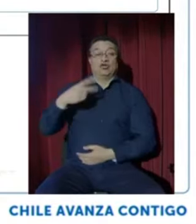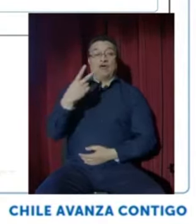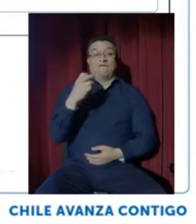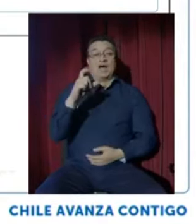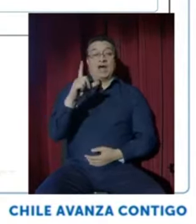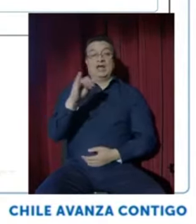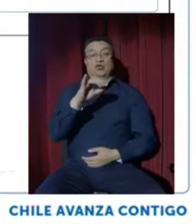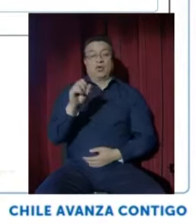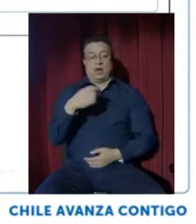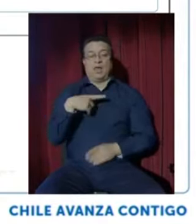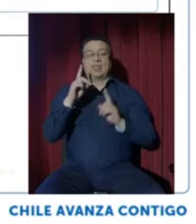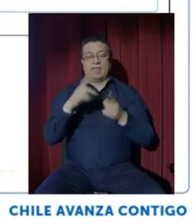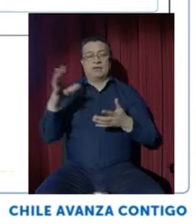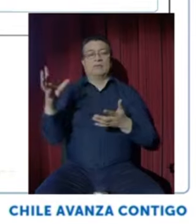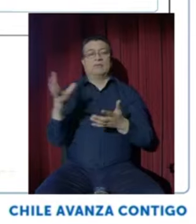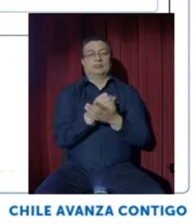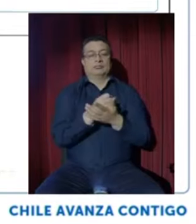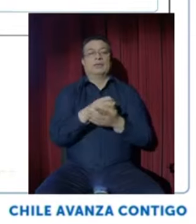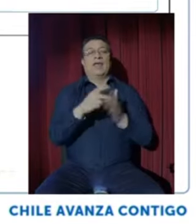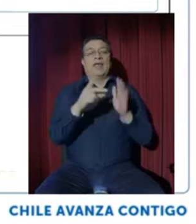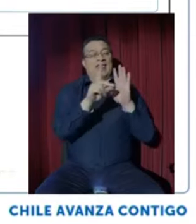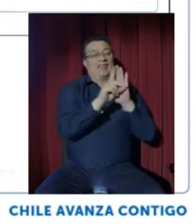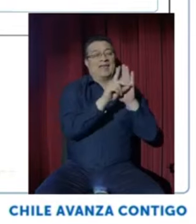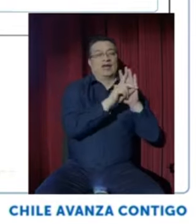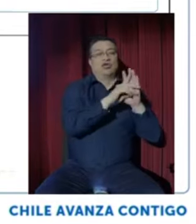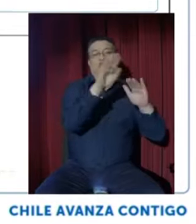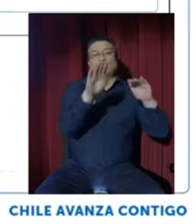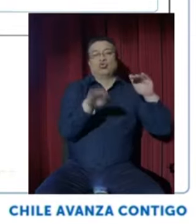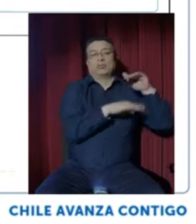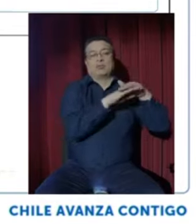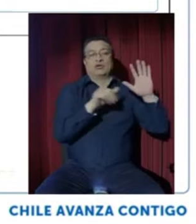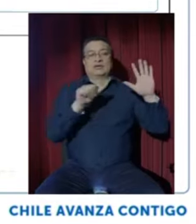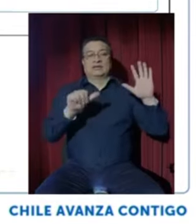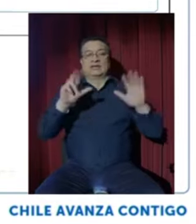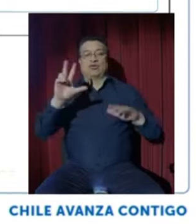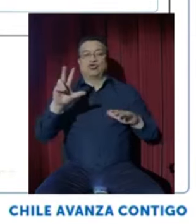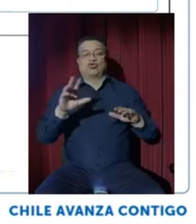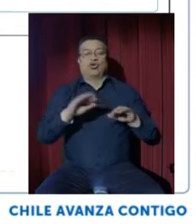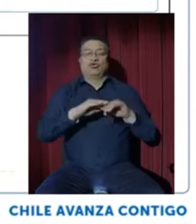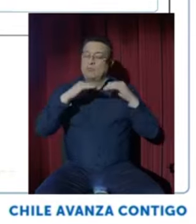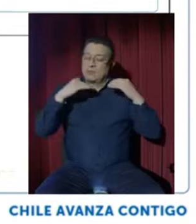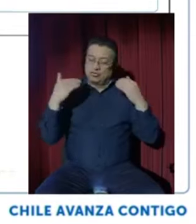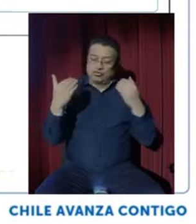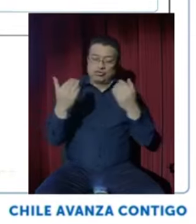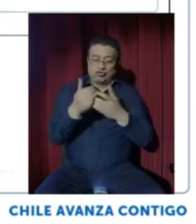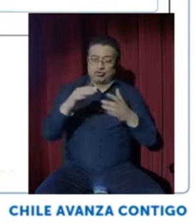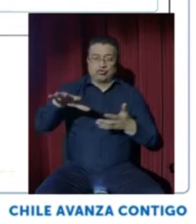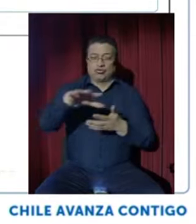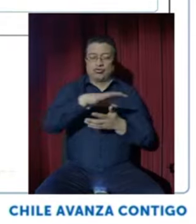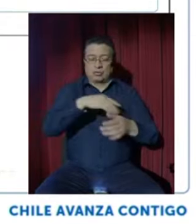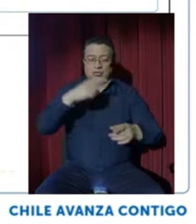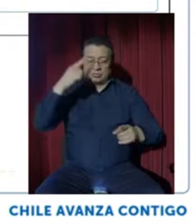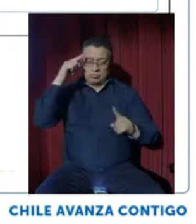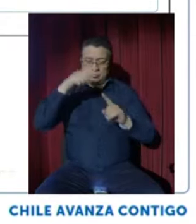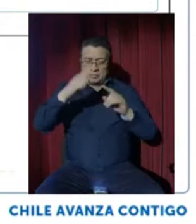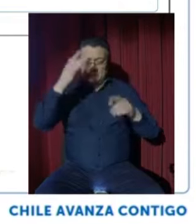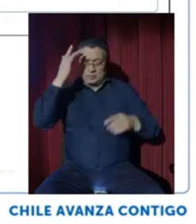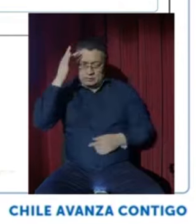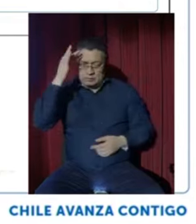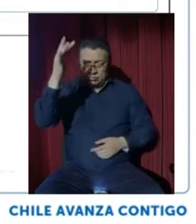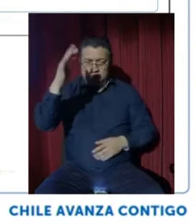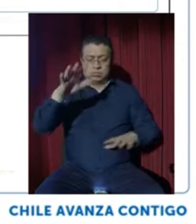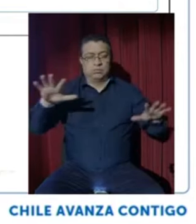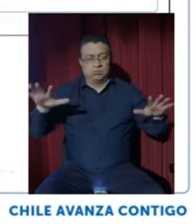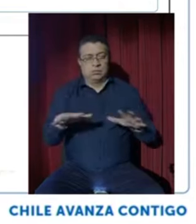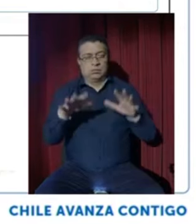adelante también el decreto supremo 68 este con con toda juicio sapiencia